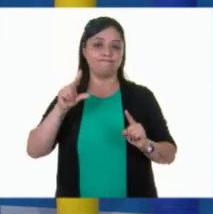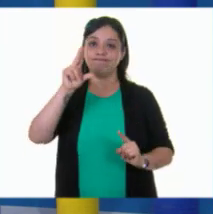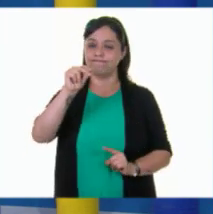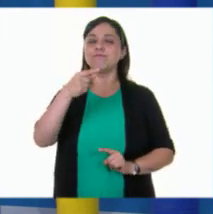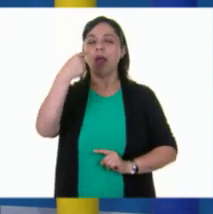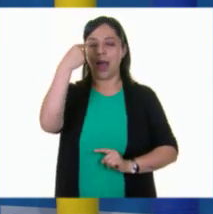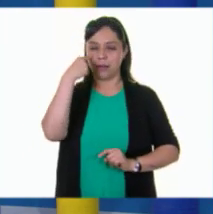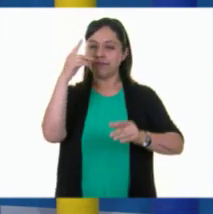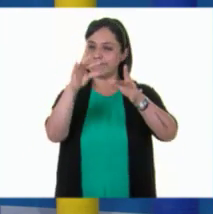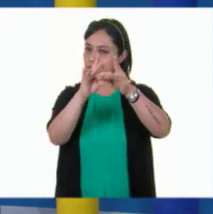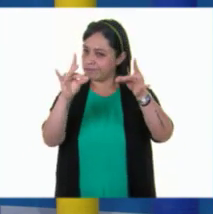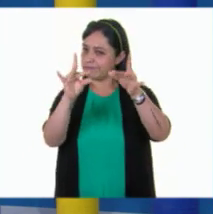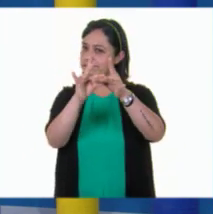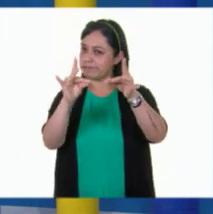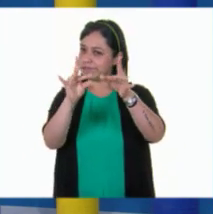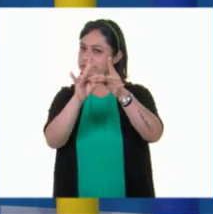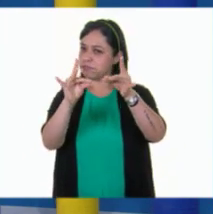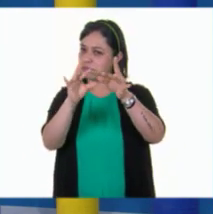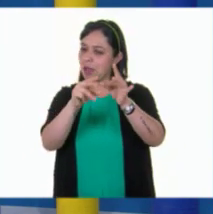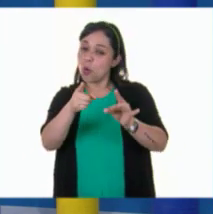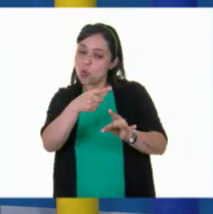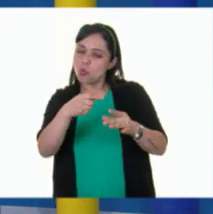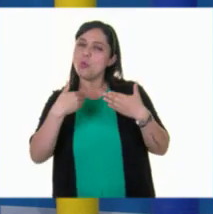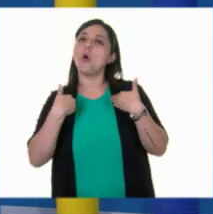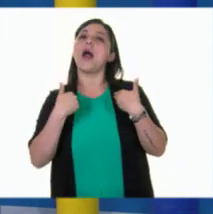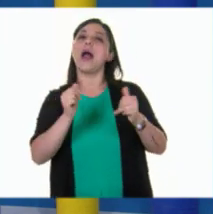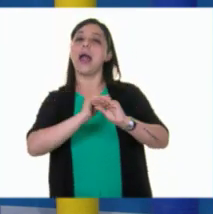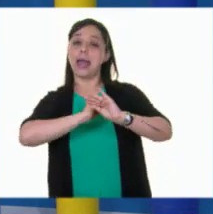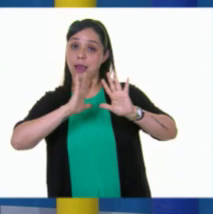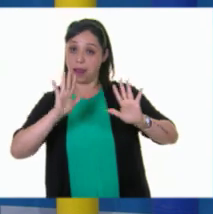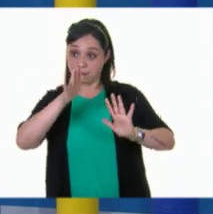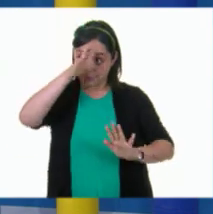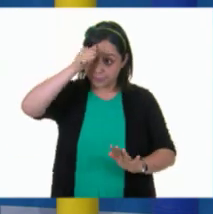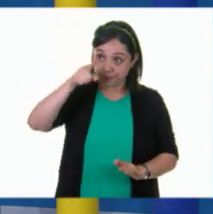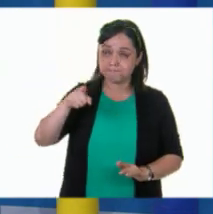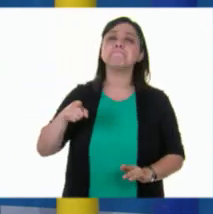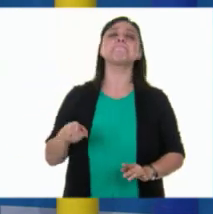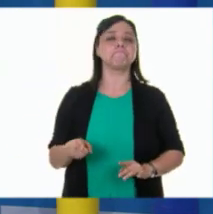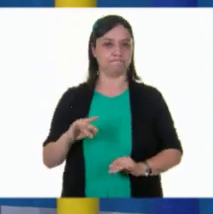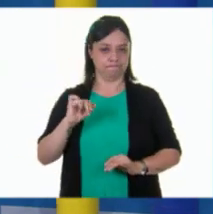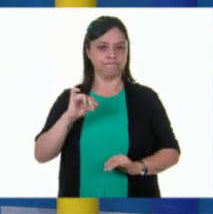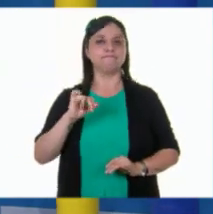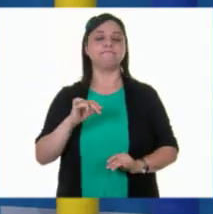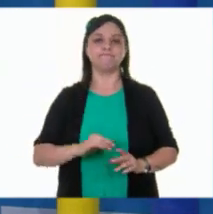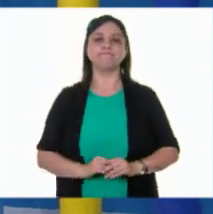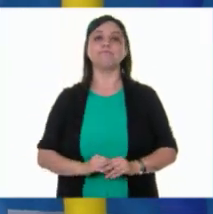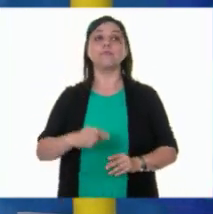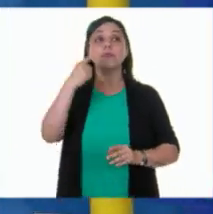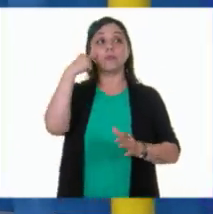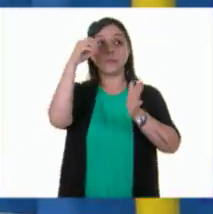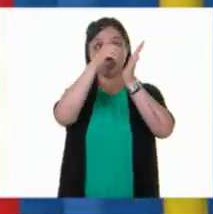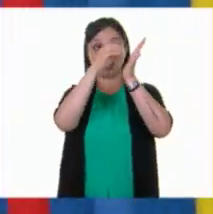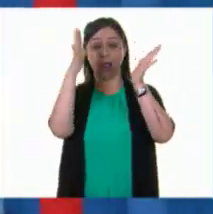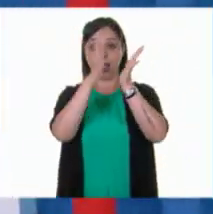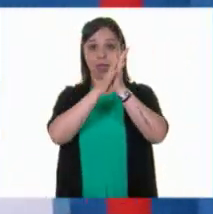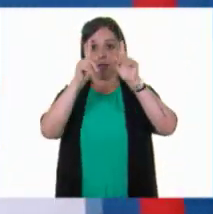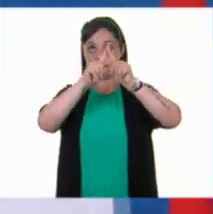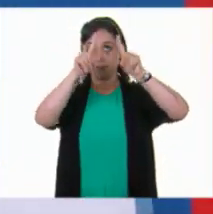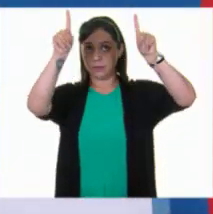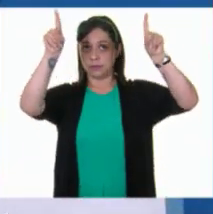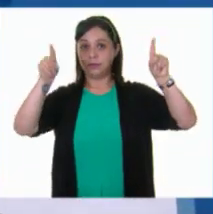Vamos a explicarlo para que quede más claro. ¿Qué les parece? Sí. Bueno, vamos a anotar entonces aquí en el